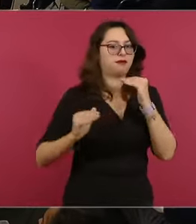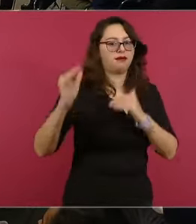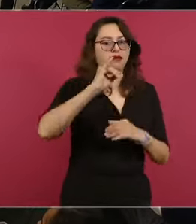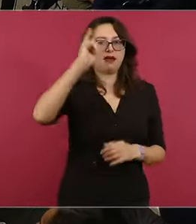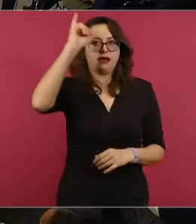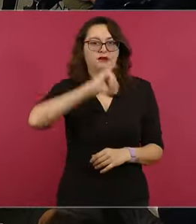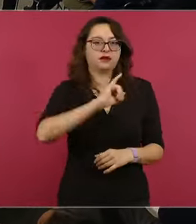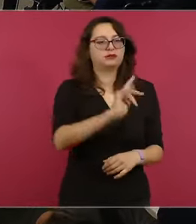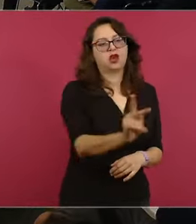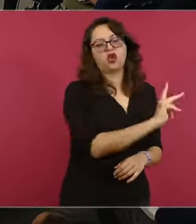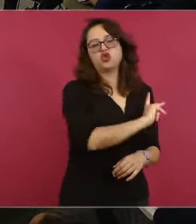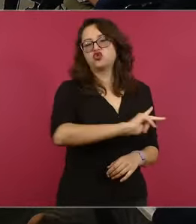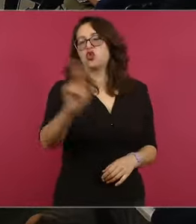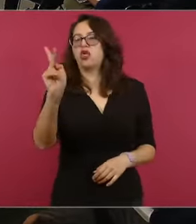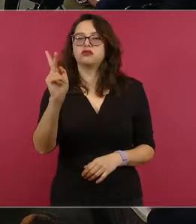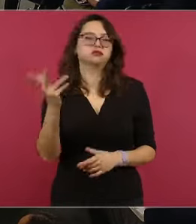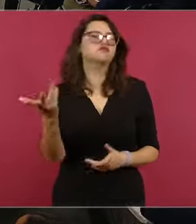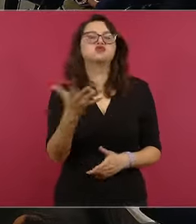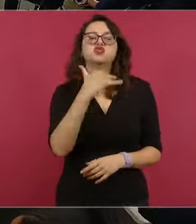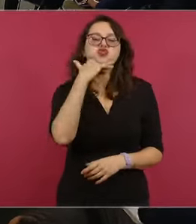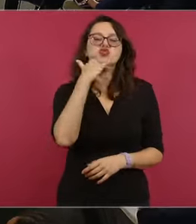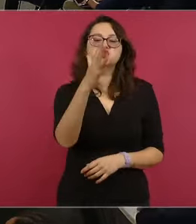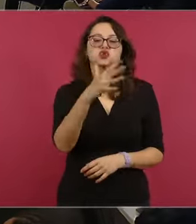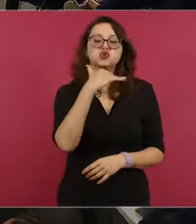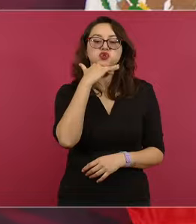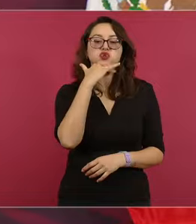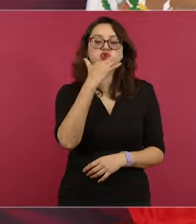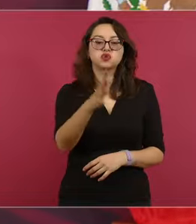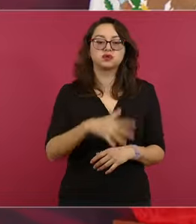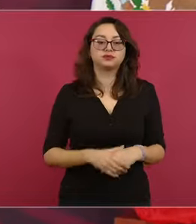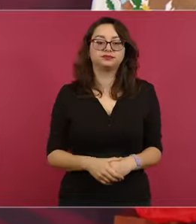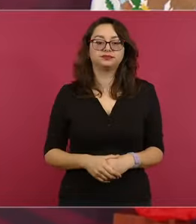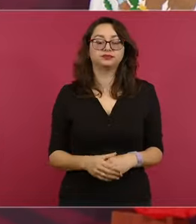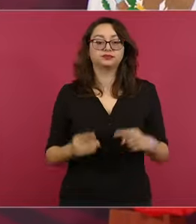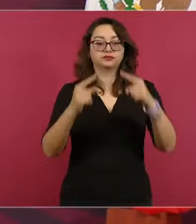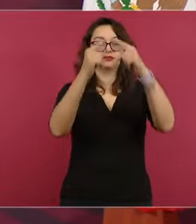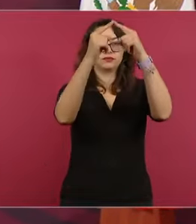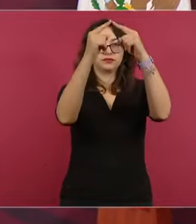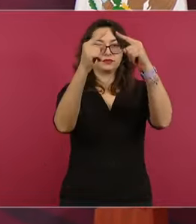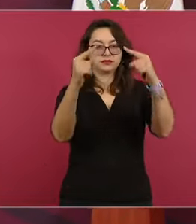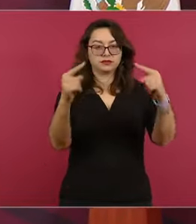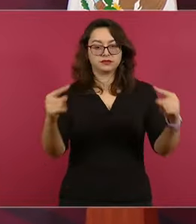Es que es una pirámide, ¿no? En la punta están los dueños, ¿no?,